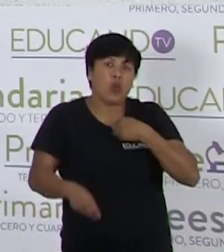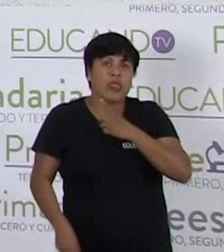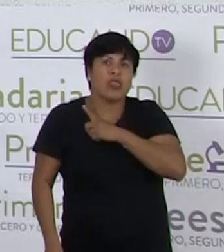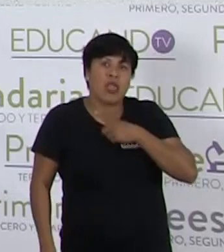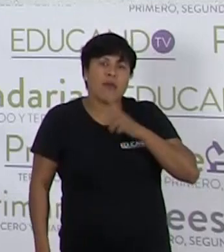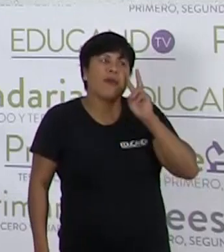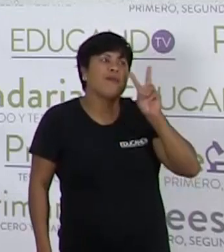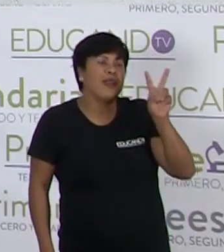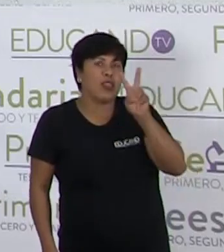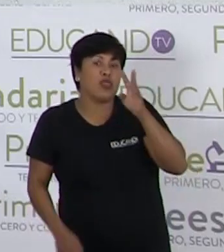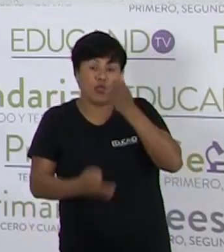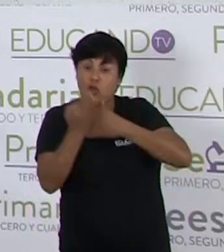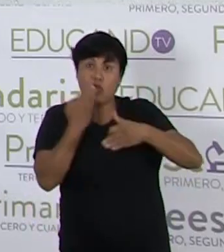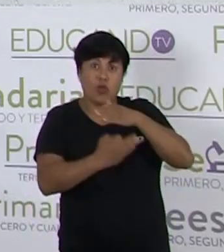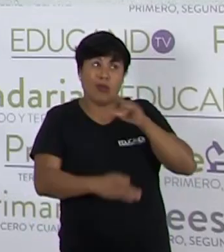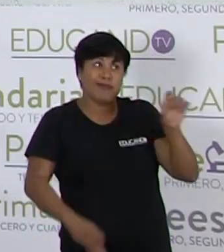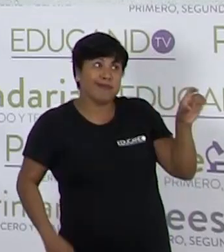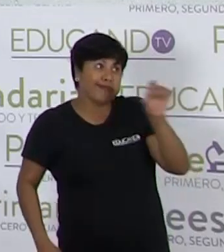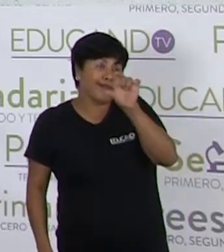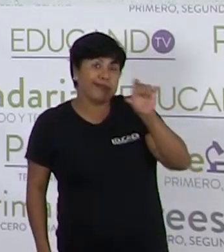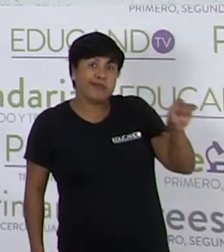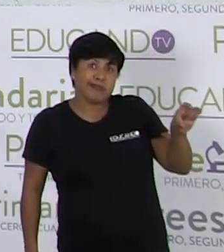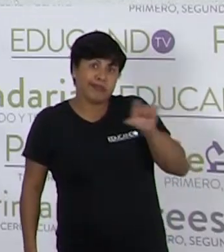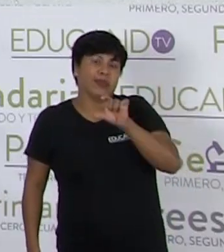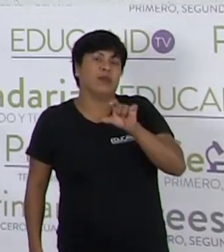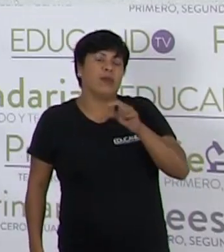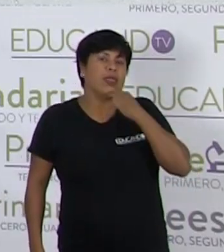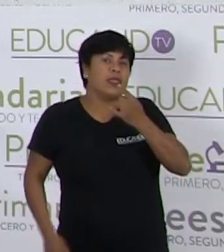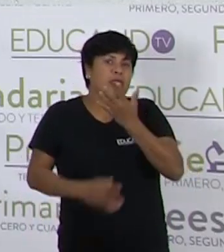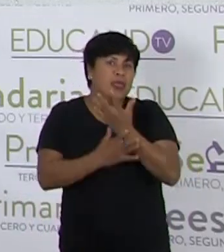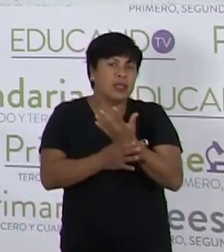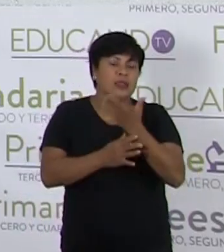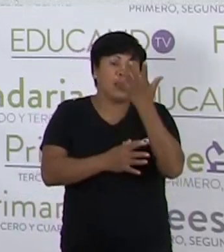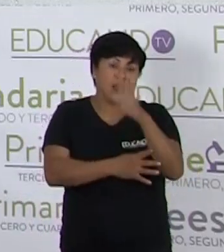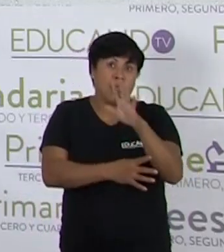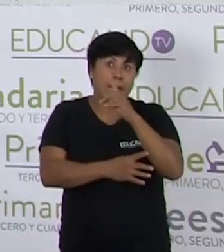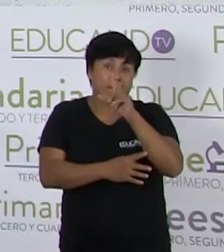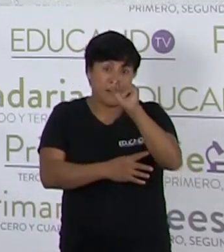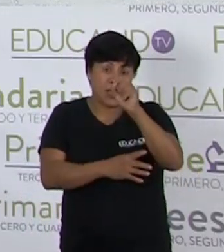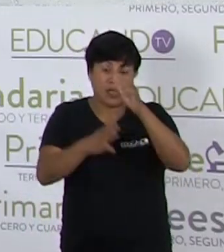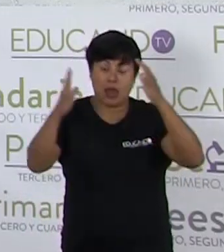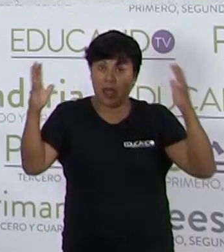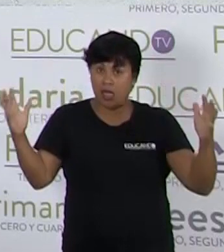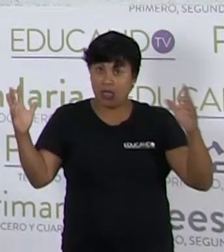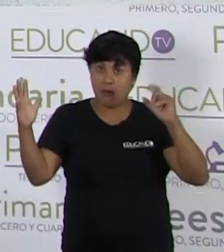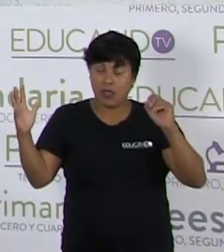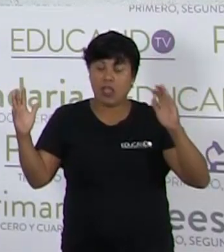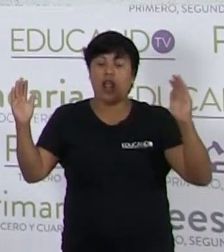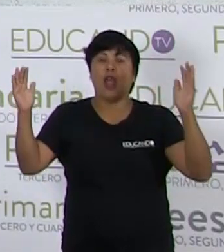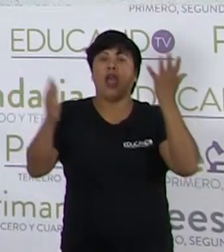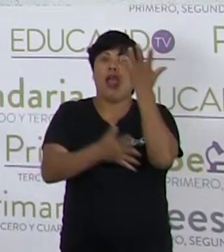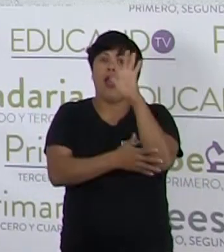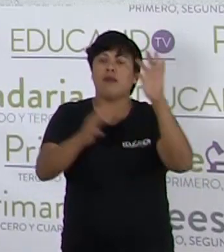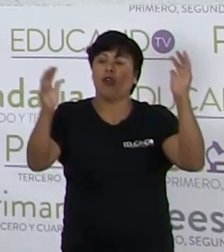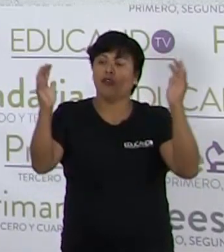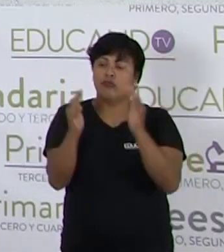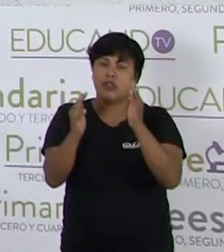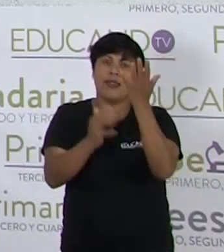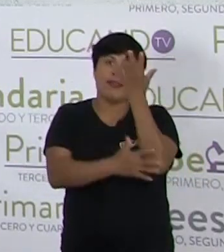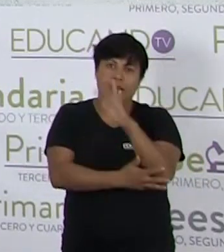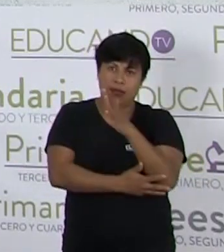observar todos. Y ya me dice acá que los grandes valen 20 y los pequeños valen